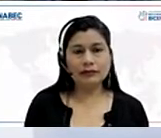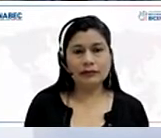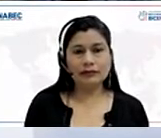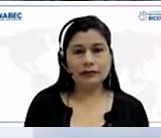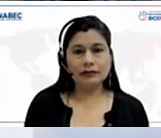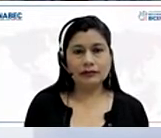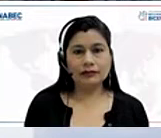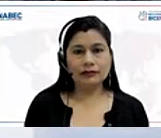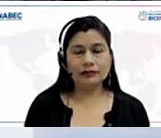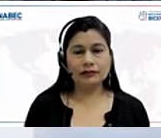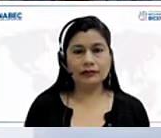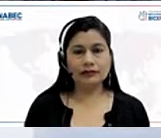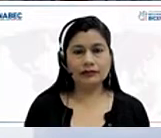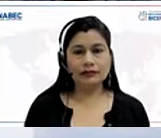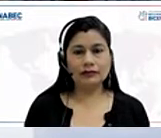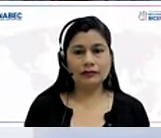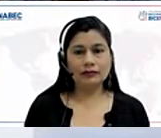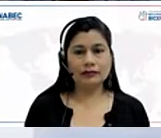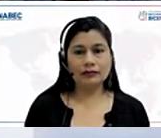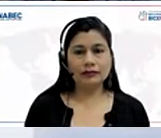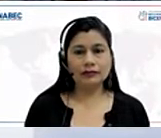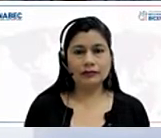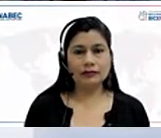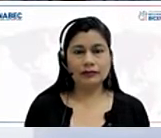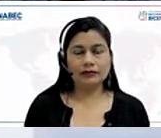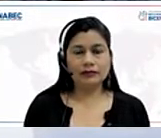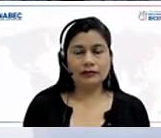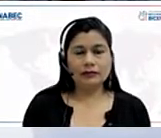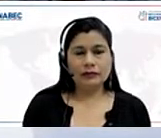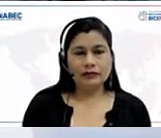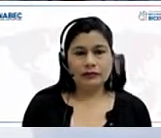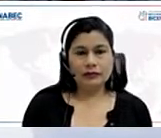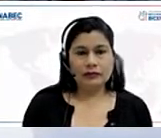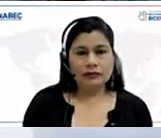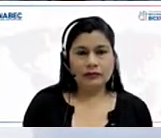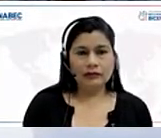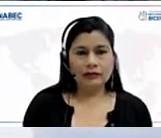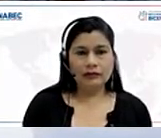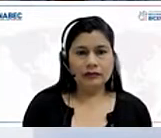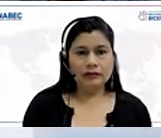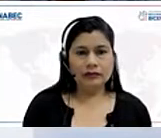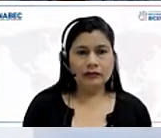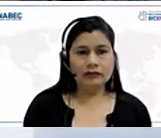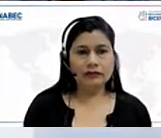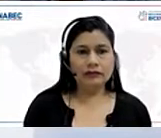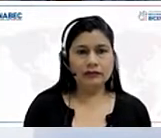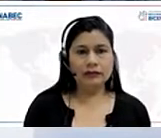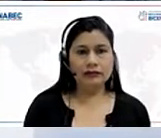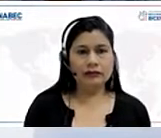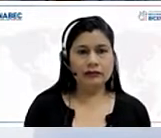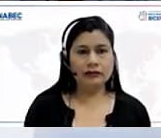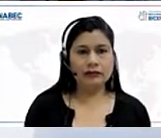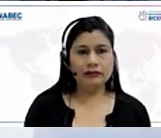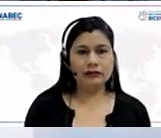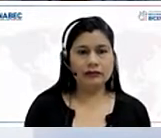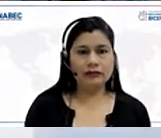las universidades que manejan la especialidad que a uno le interesa, ¿no? Dentro de esas universidades que determine cuáles están manejando los